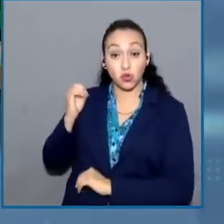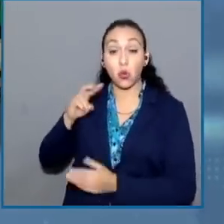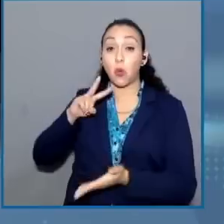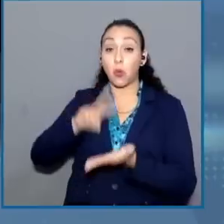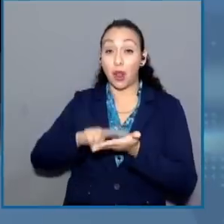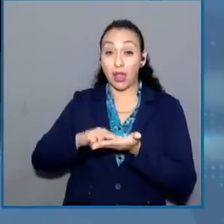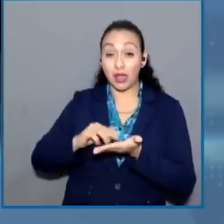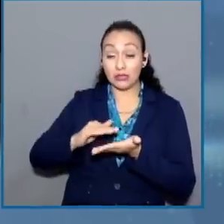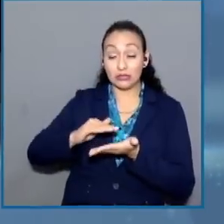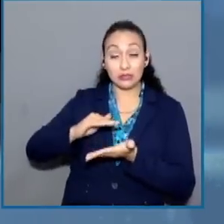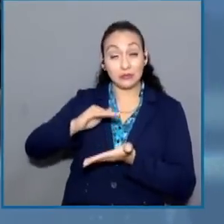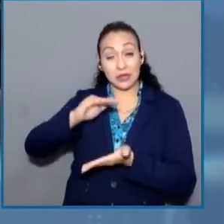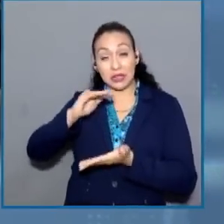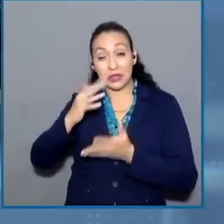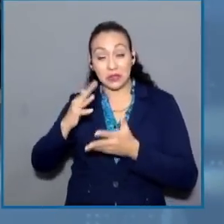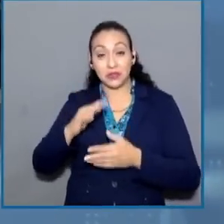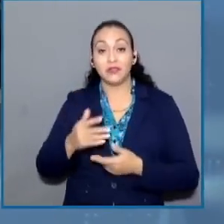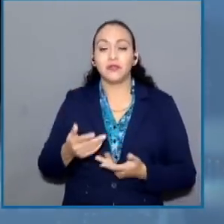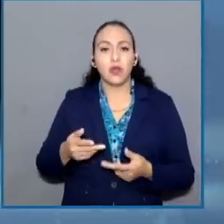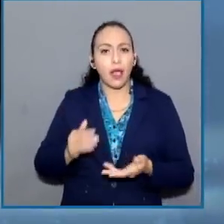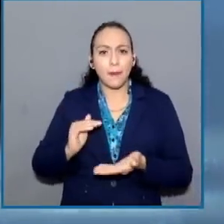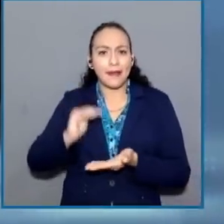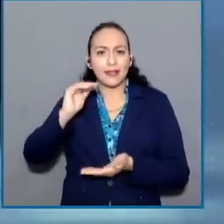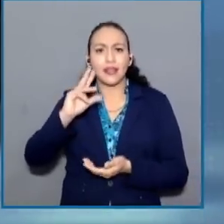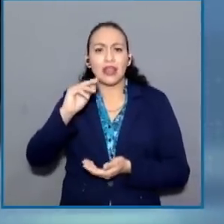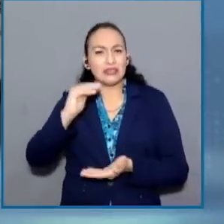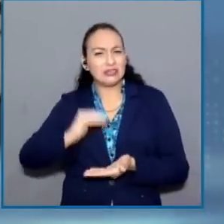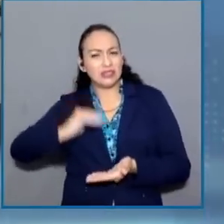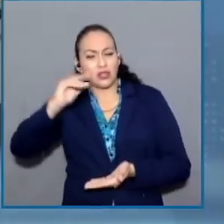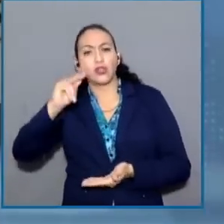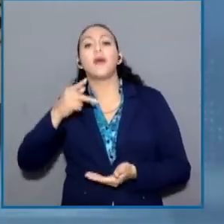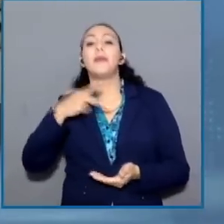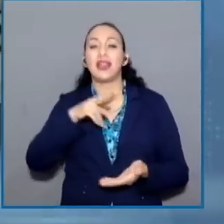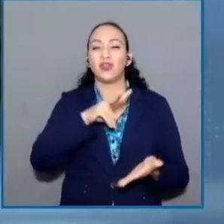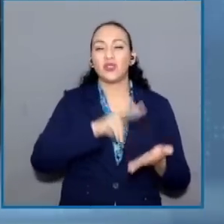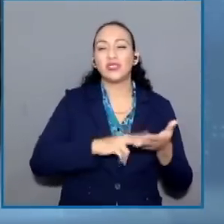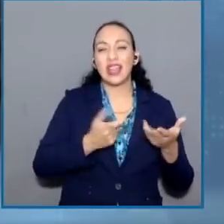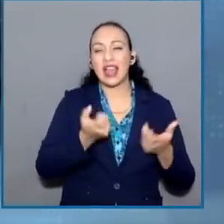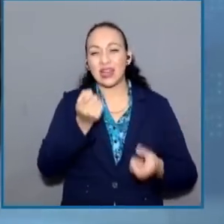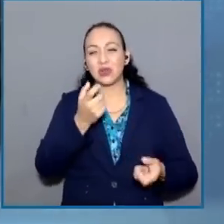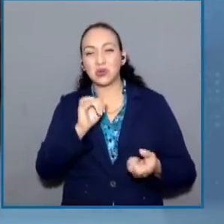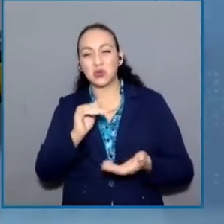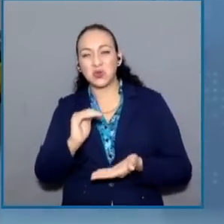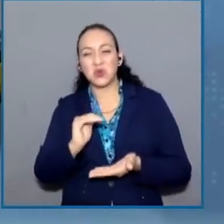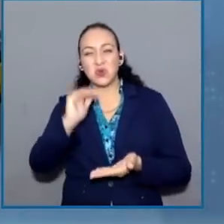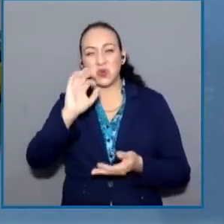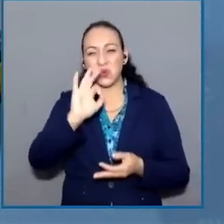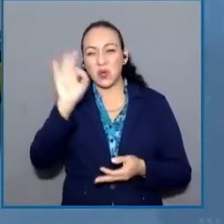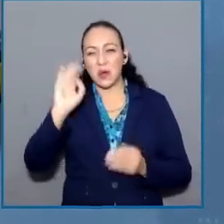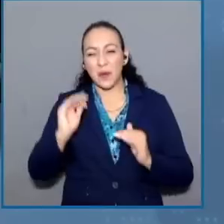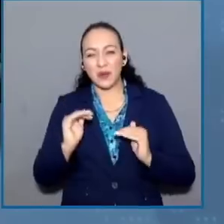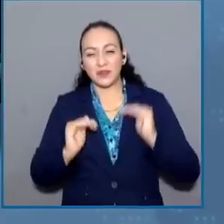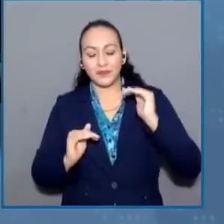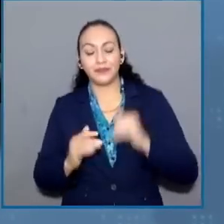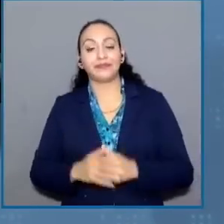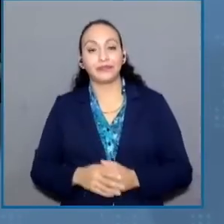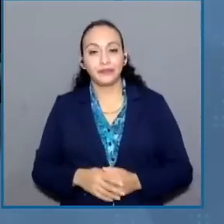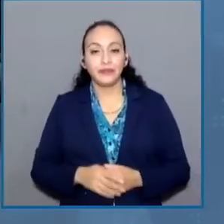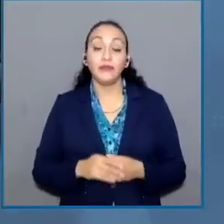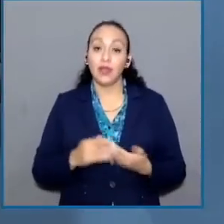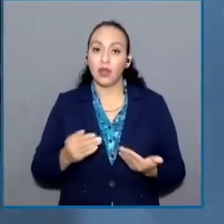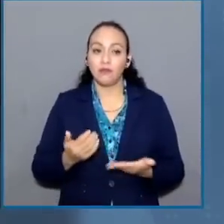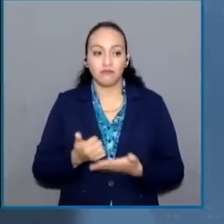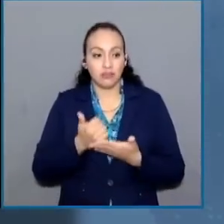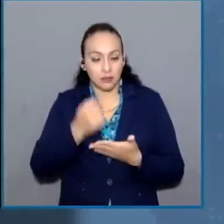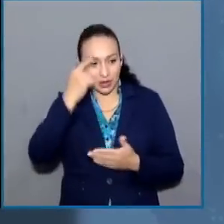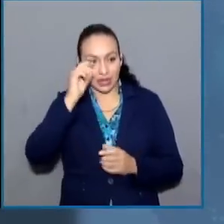público no aumentaron, pero sí los costos de referencia internacional. La liberación de precios permitiría invertir hasta